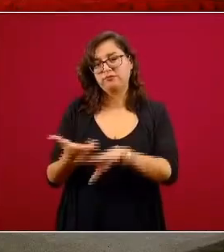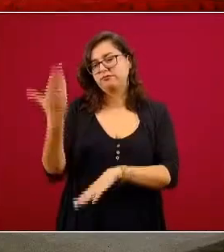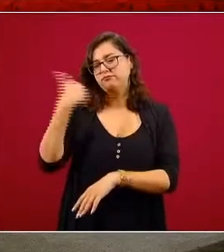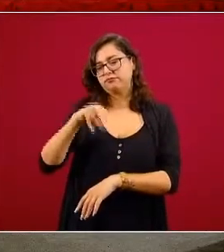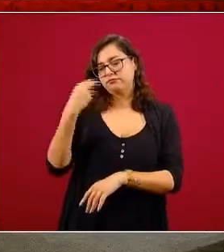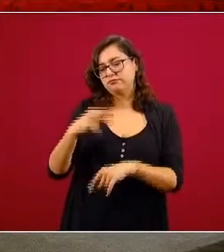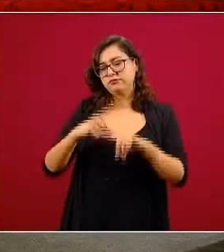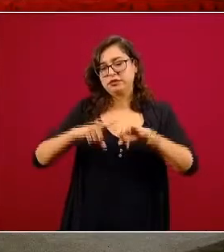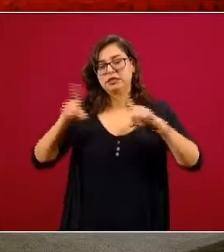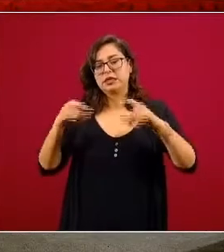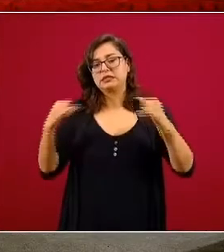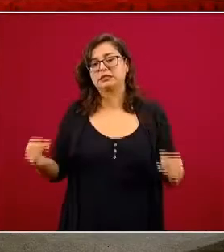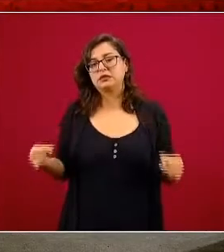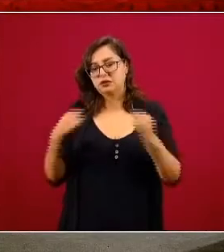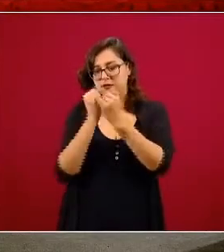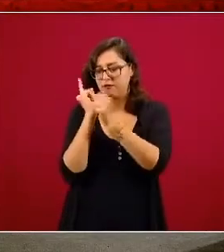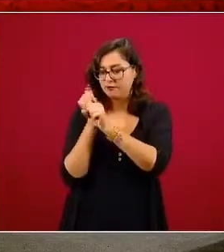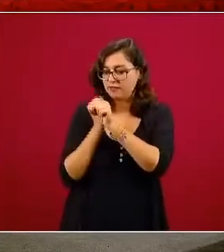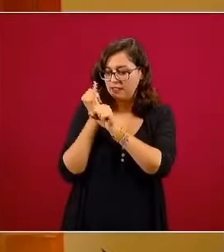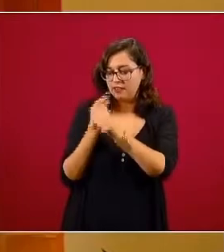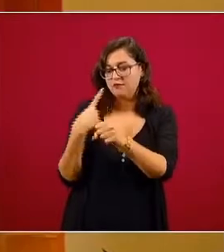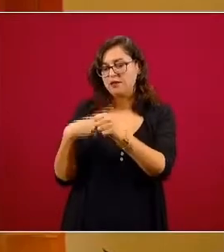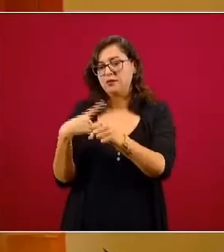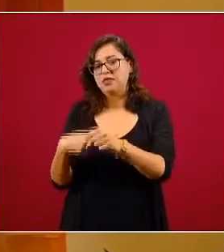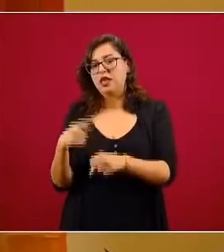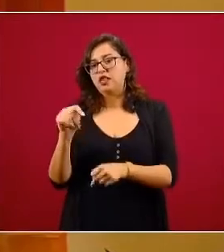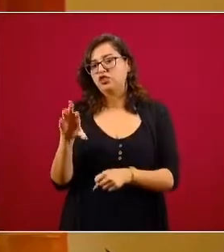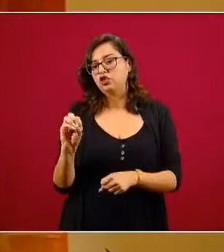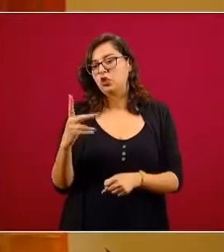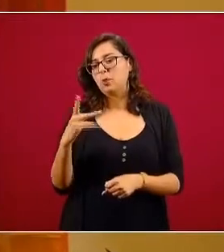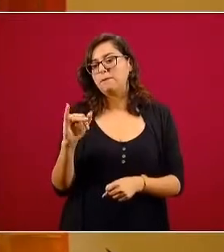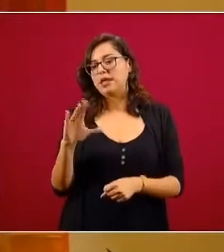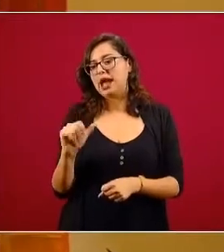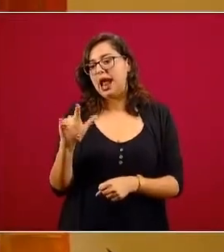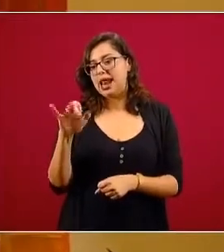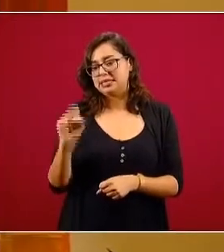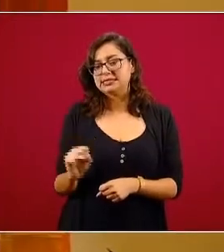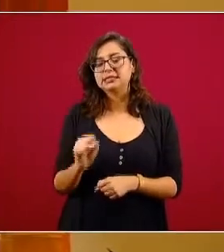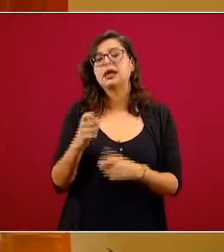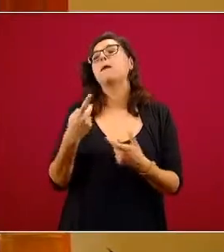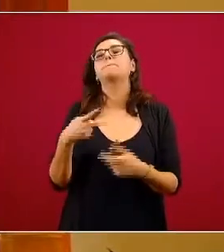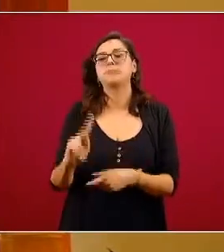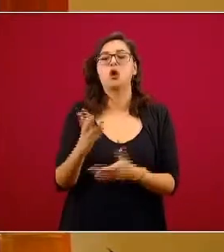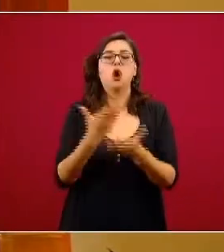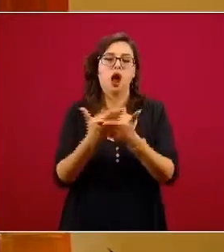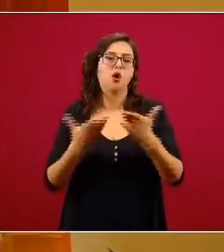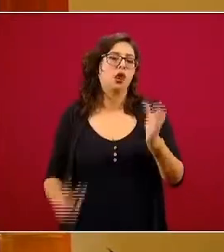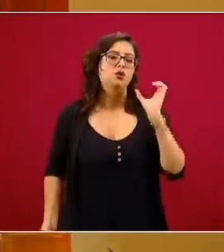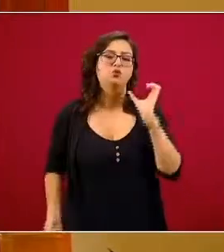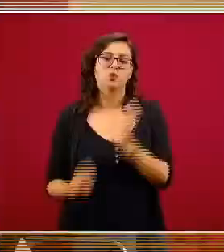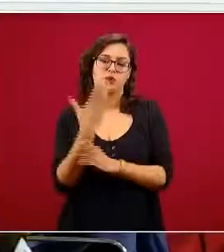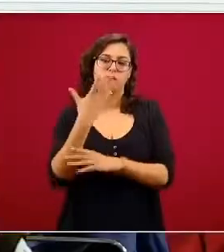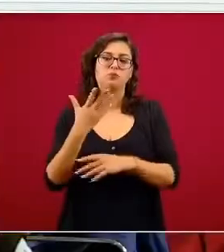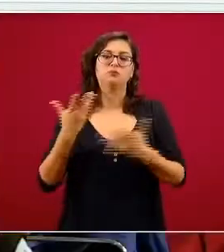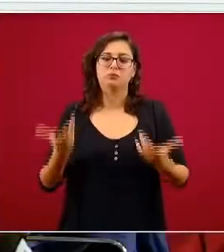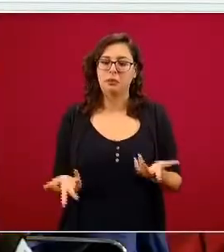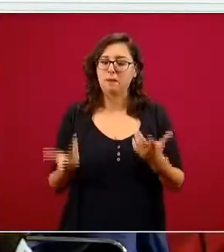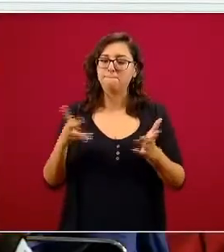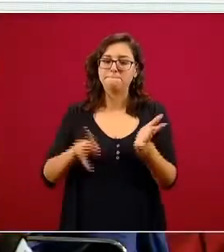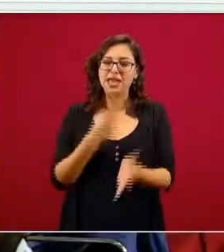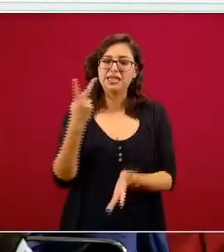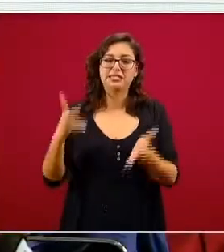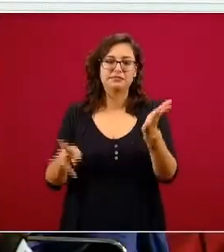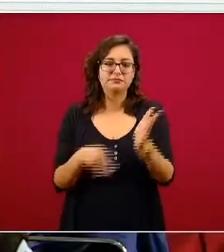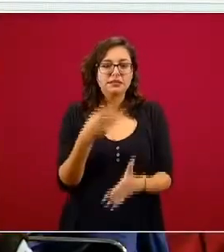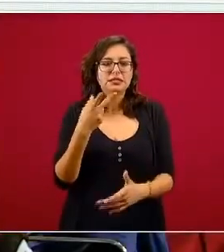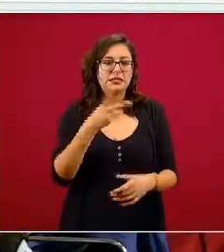y era el Instituto de Investigación de Enfermedades Tropicales, ICET, pero es parte de este laboratorio nacional que envía